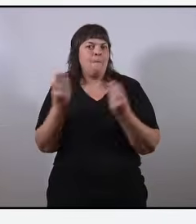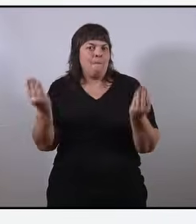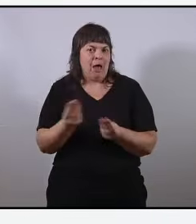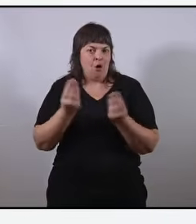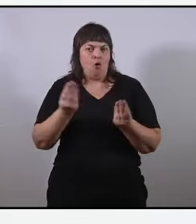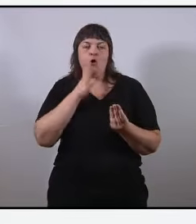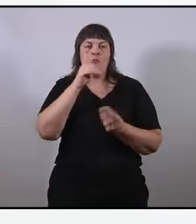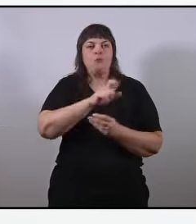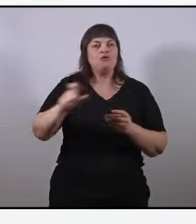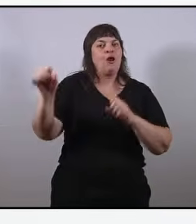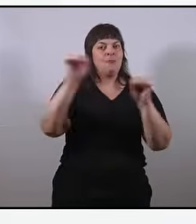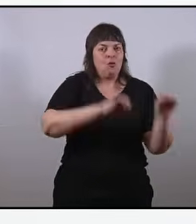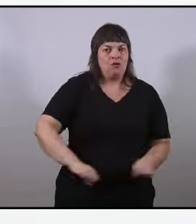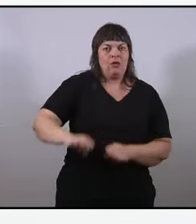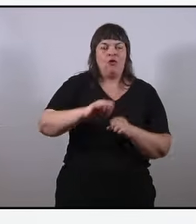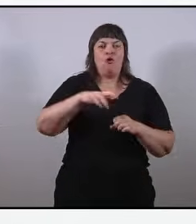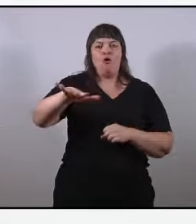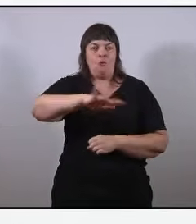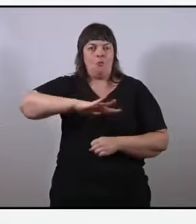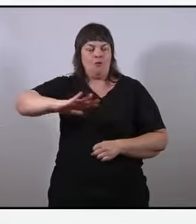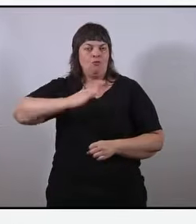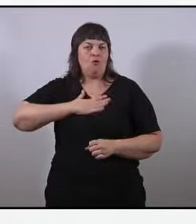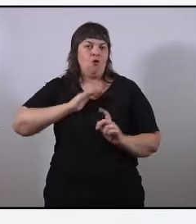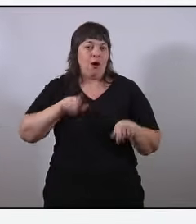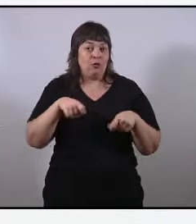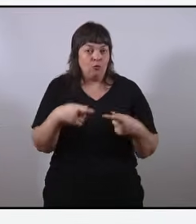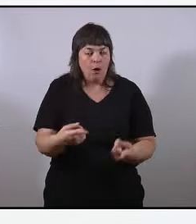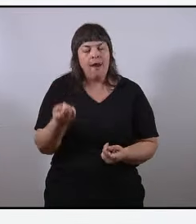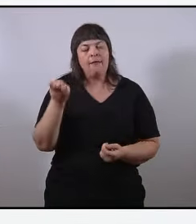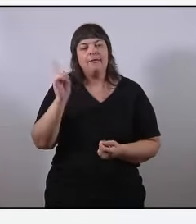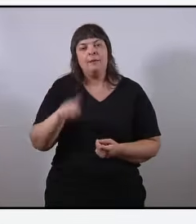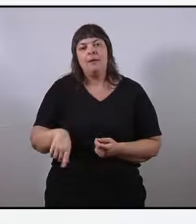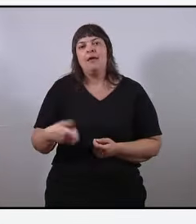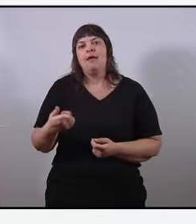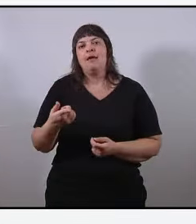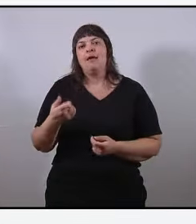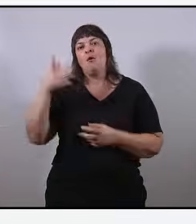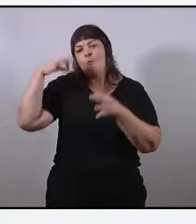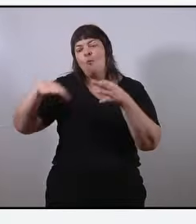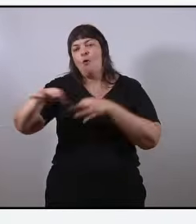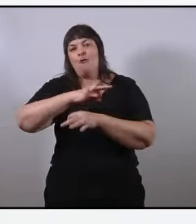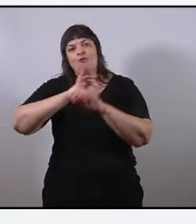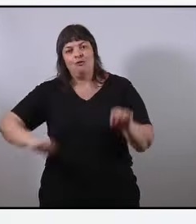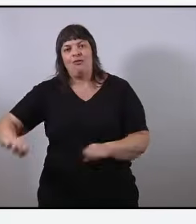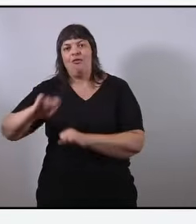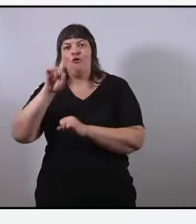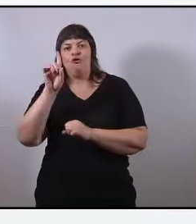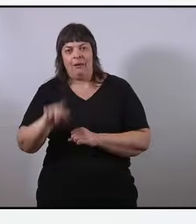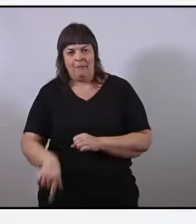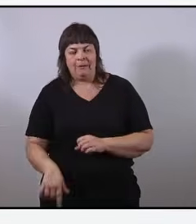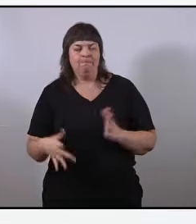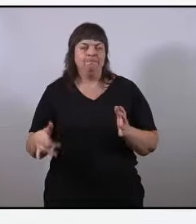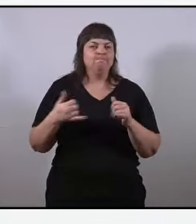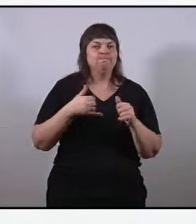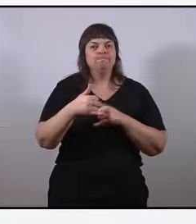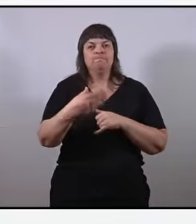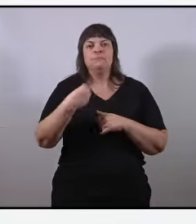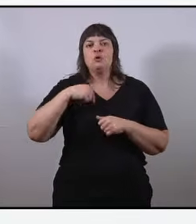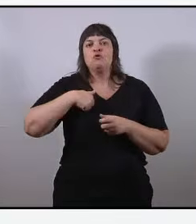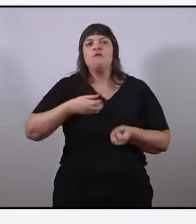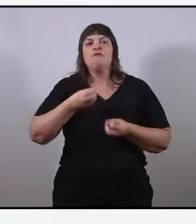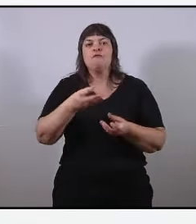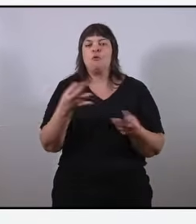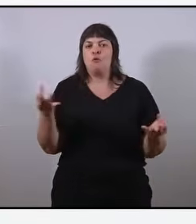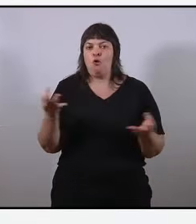proteger a las personas, al patrimonio natural y para proteger a nuestros pueblos. En esta línea les informo de